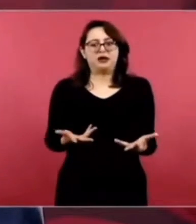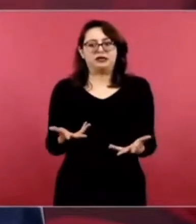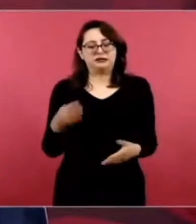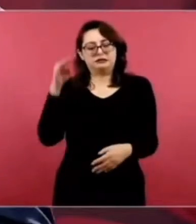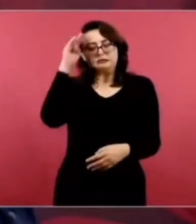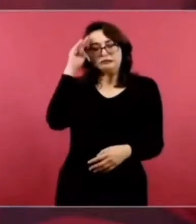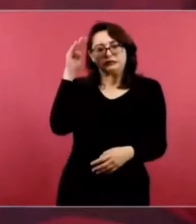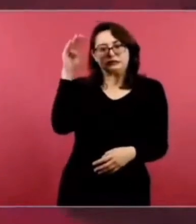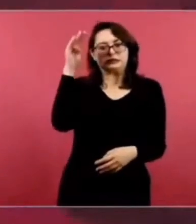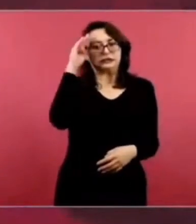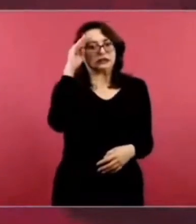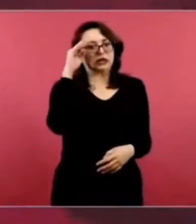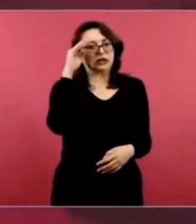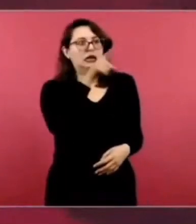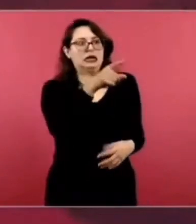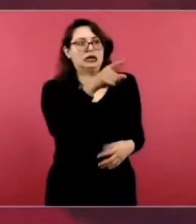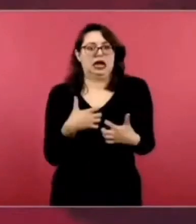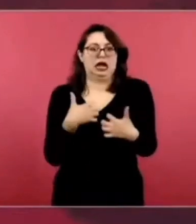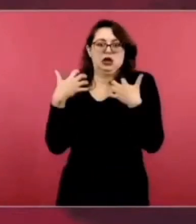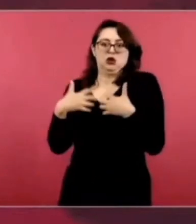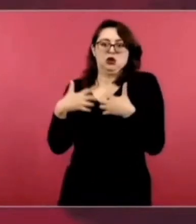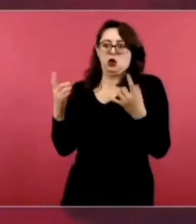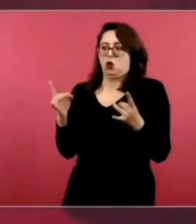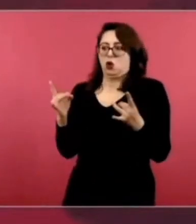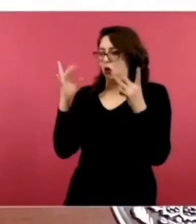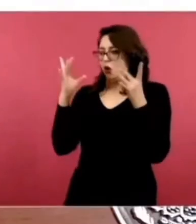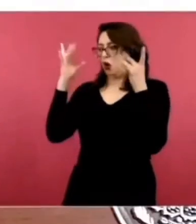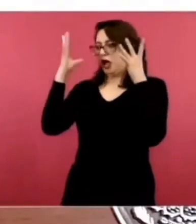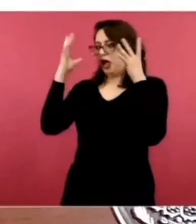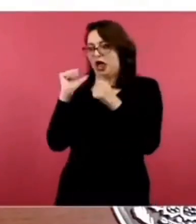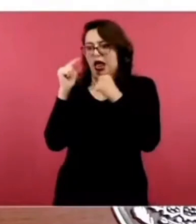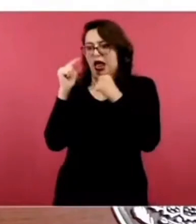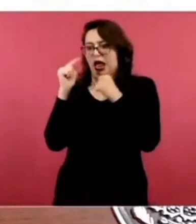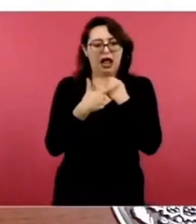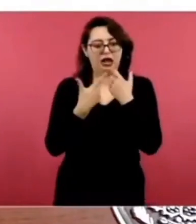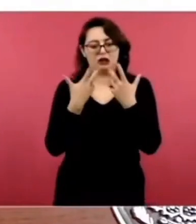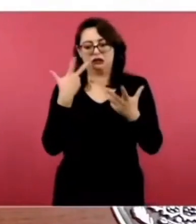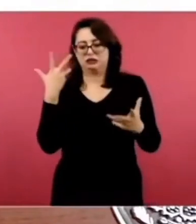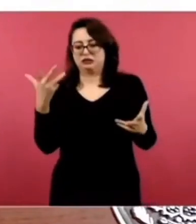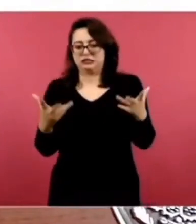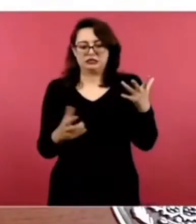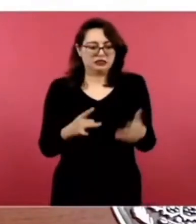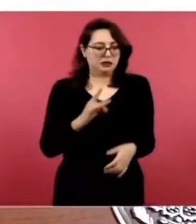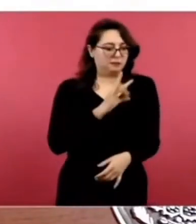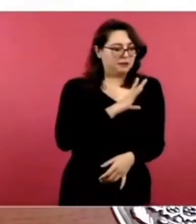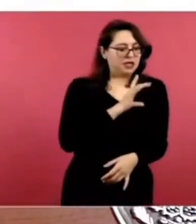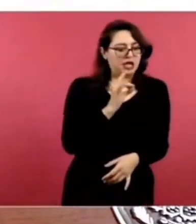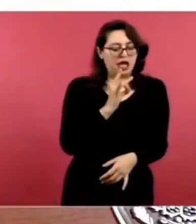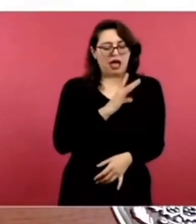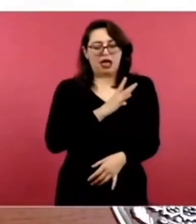pues pensaban que la reacción del presidente iba a ser muy fuerte.